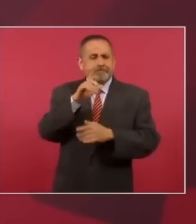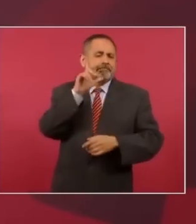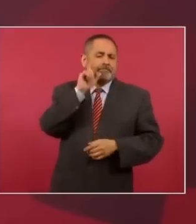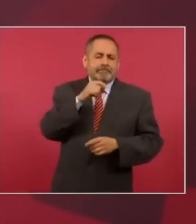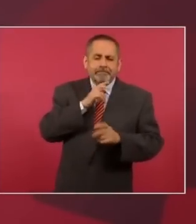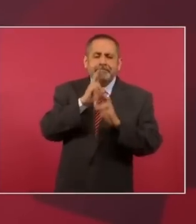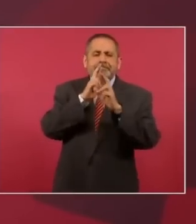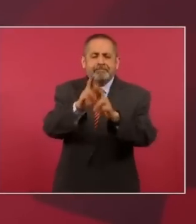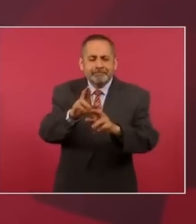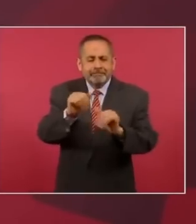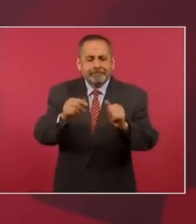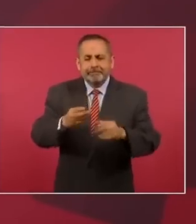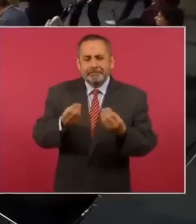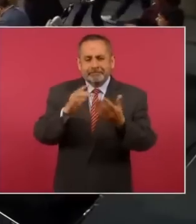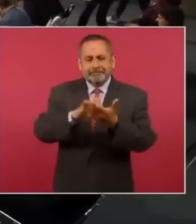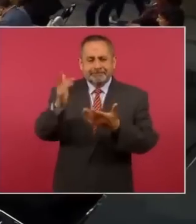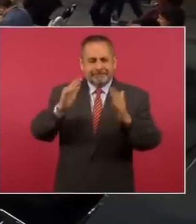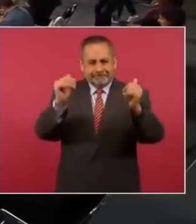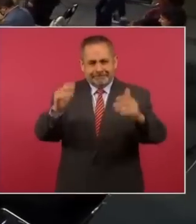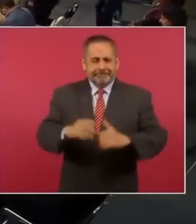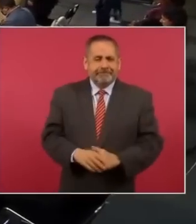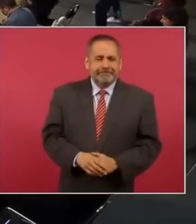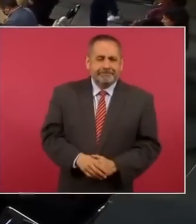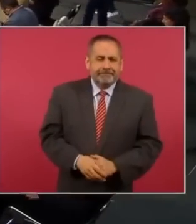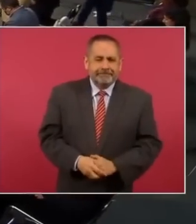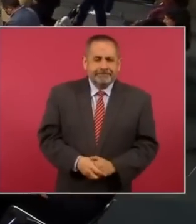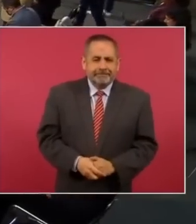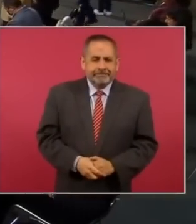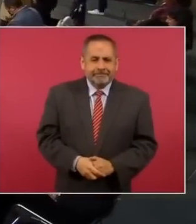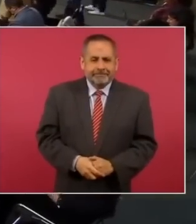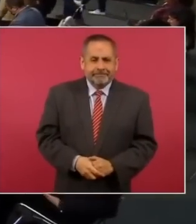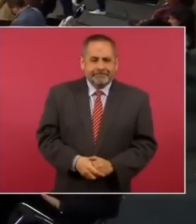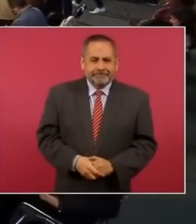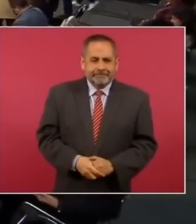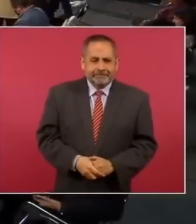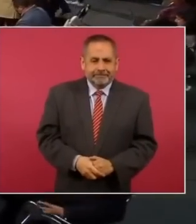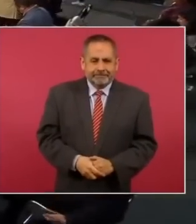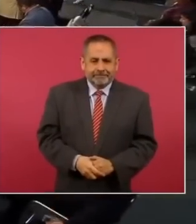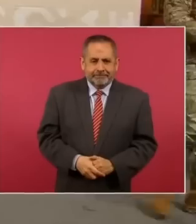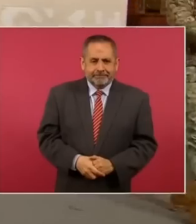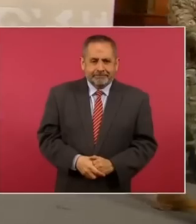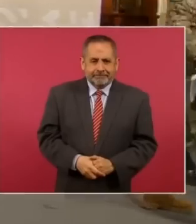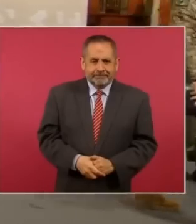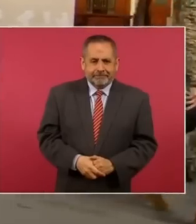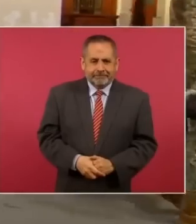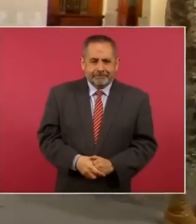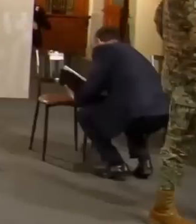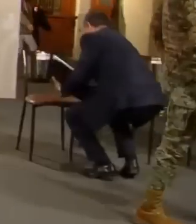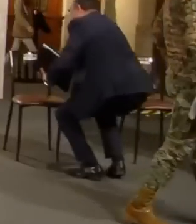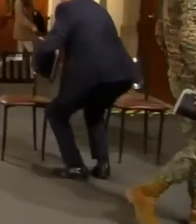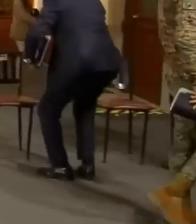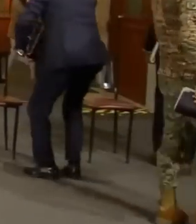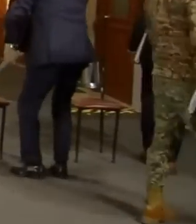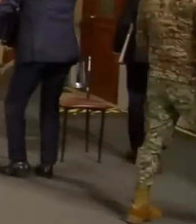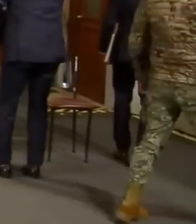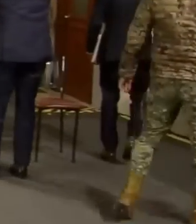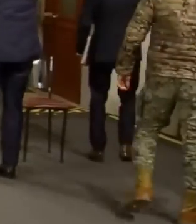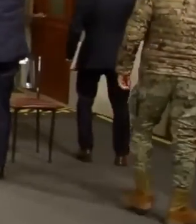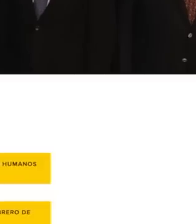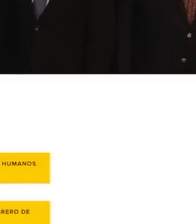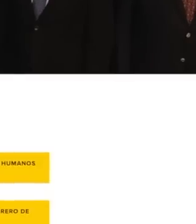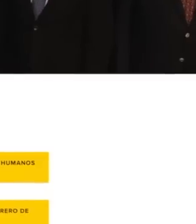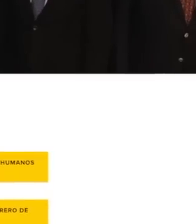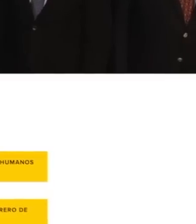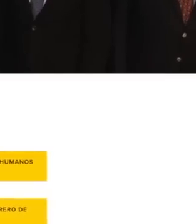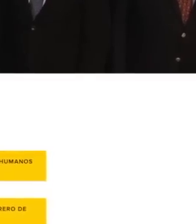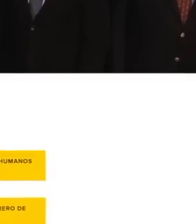ese tema. Bueno, muchas gracias, muchas gracias. Este lunes, una veintena de ex jefes de Estado y de Gobierno integrantes